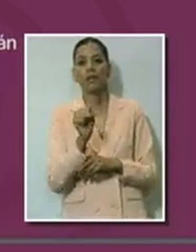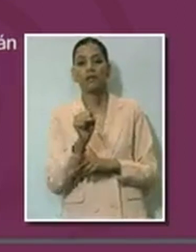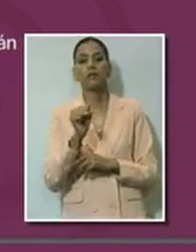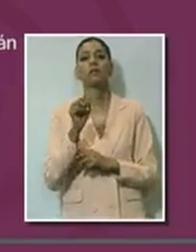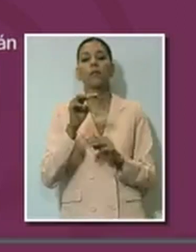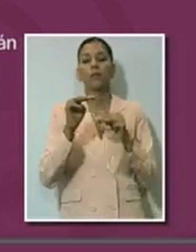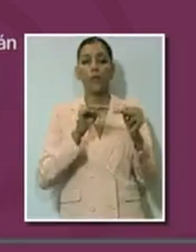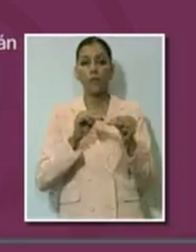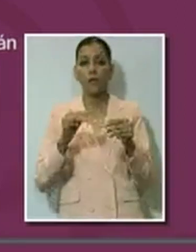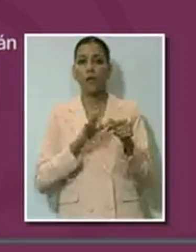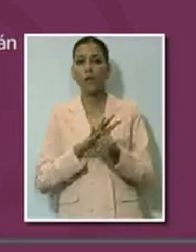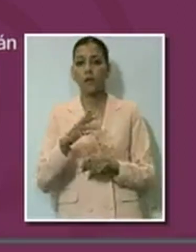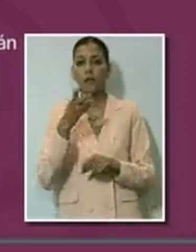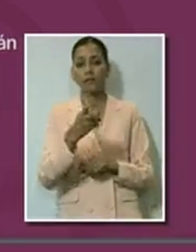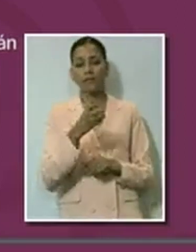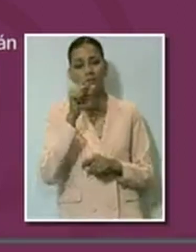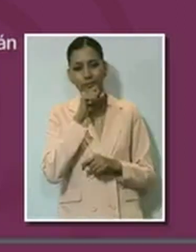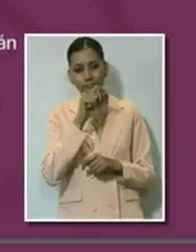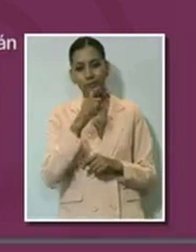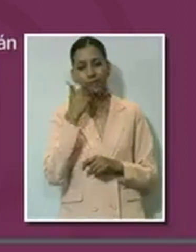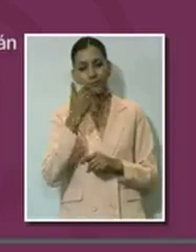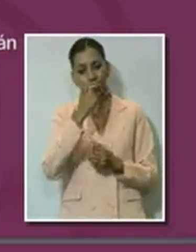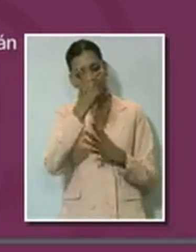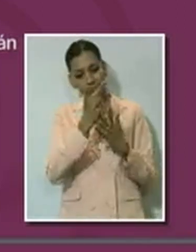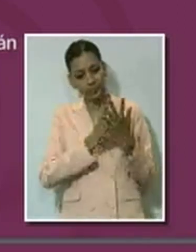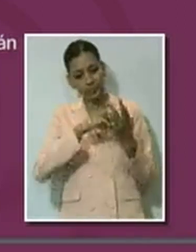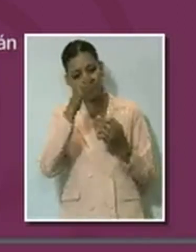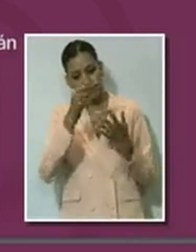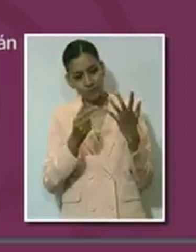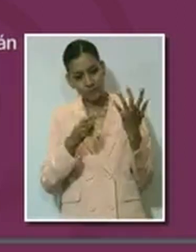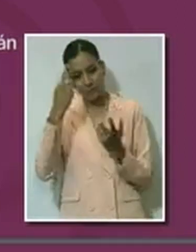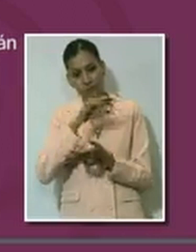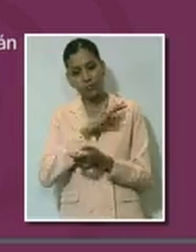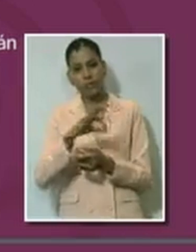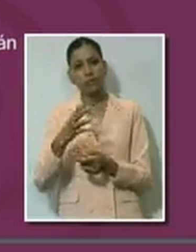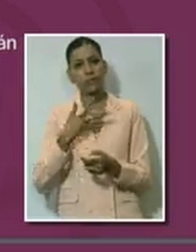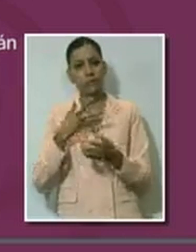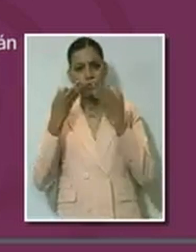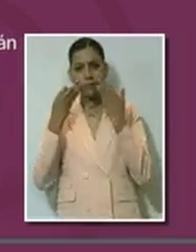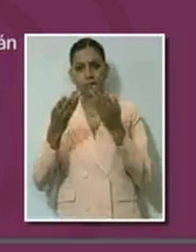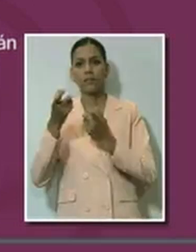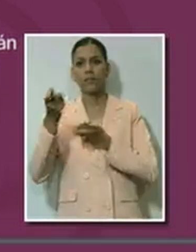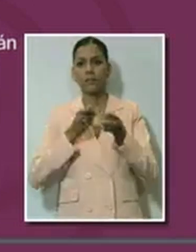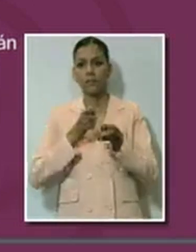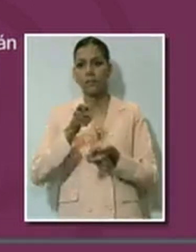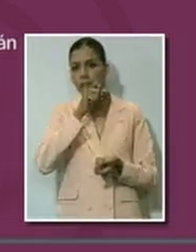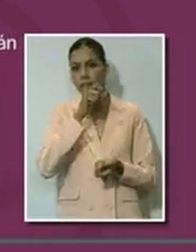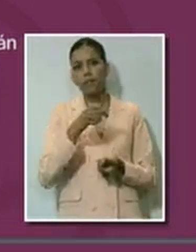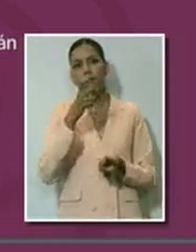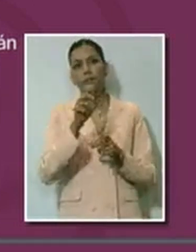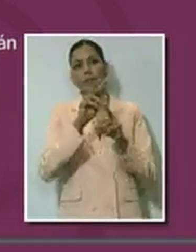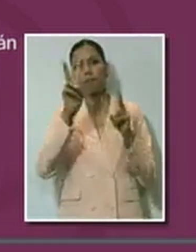Asimismo, se obligará a los choferes de las aplicaciones digitales a registrarse para formar parte de los operadores estatales, así como